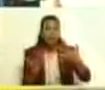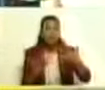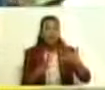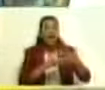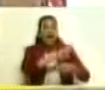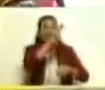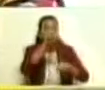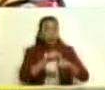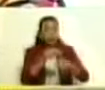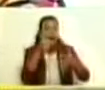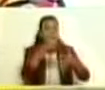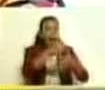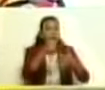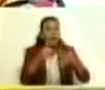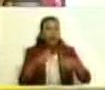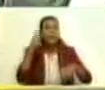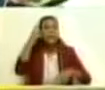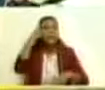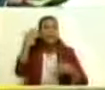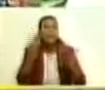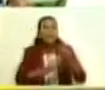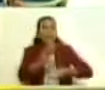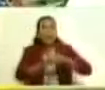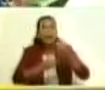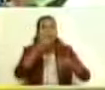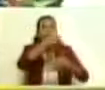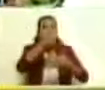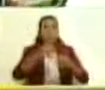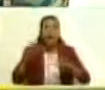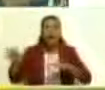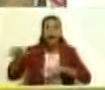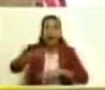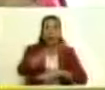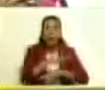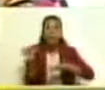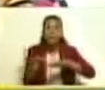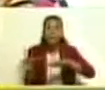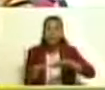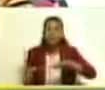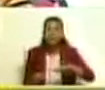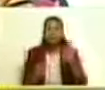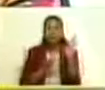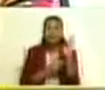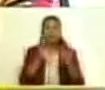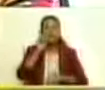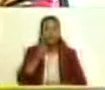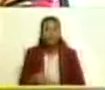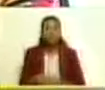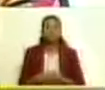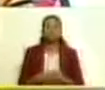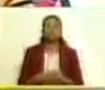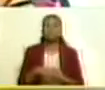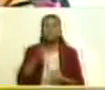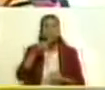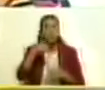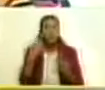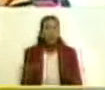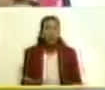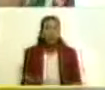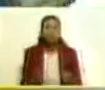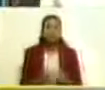nivel nacional, a nivel regional y a nivel municipal. Y para eso les